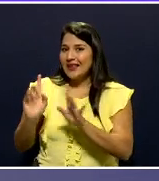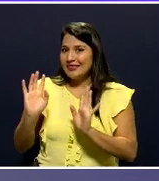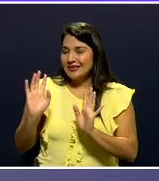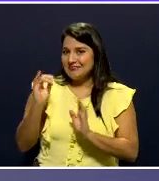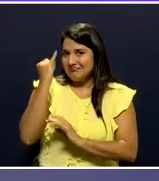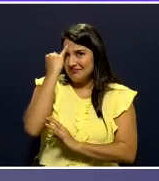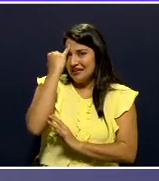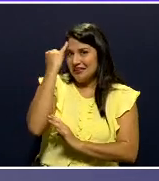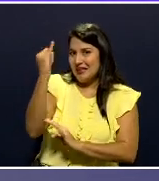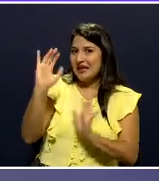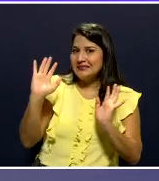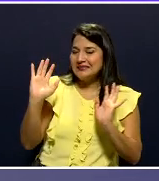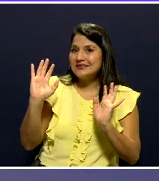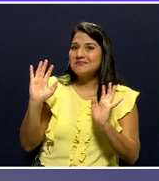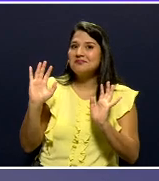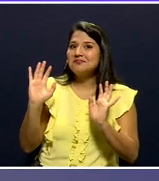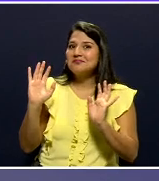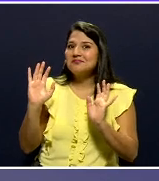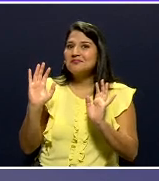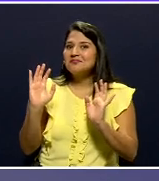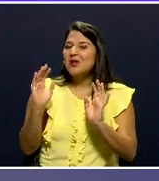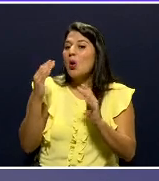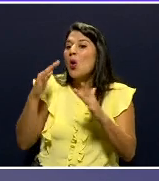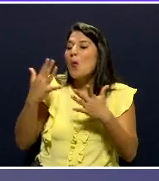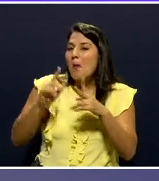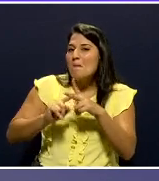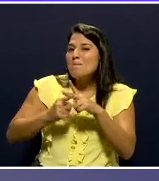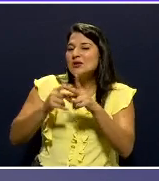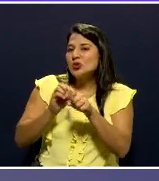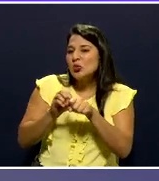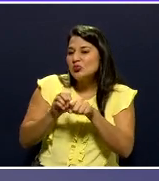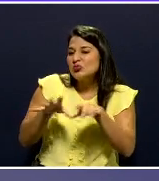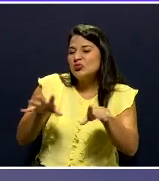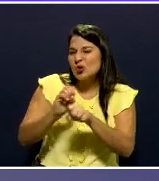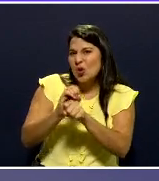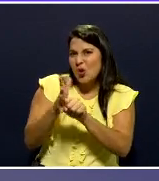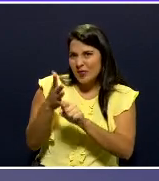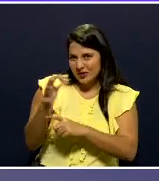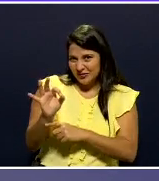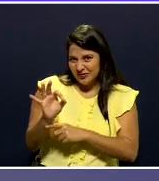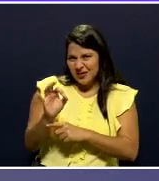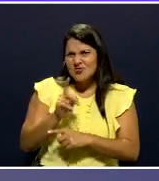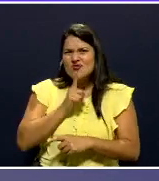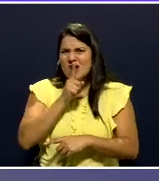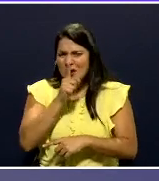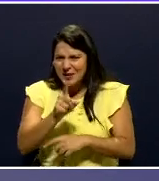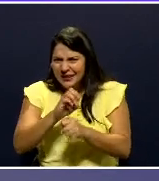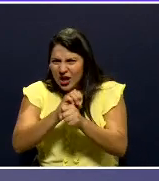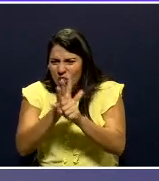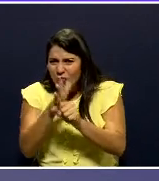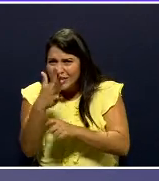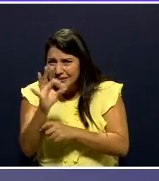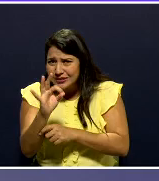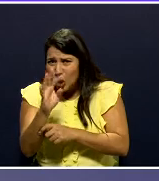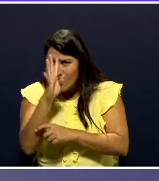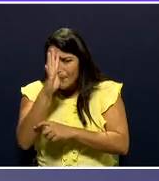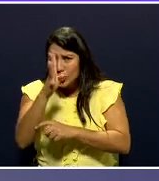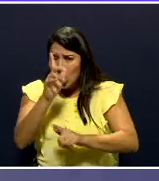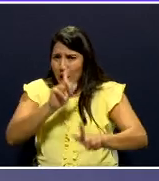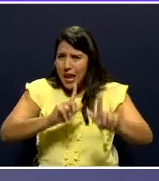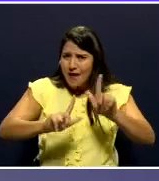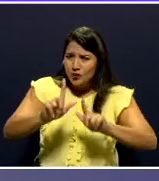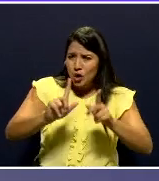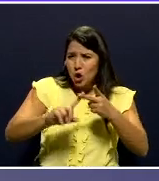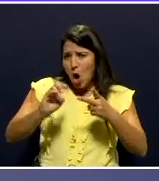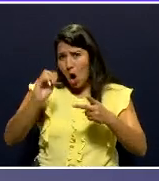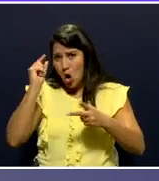¿Cuán posible es que el COVID-19 haya sido provocado por algún laboratorio o por algún gobierno? ¿Cuán